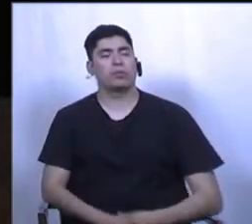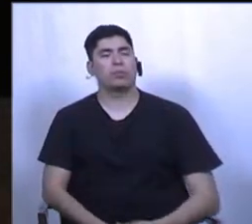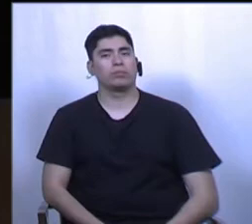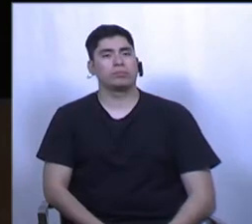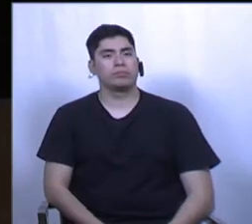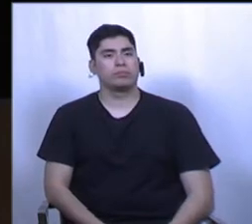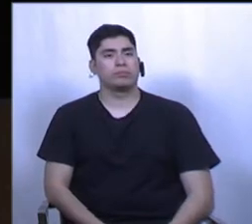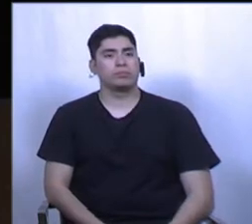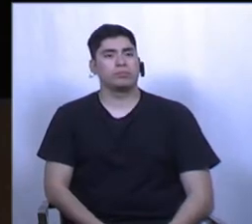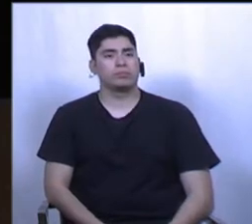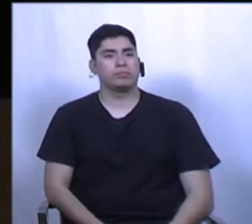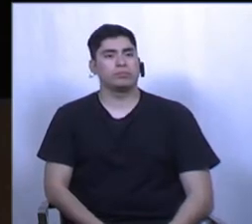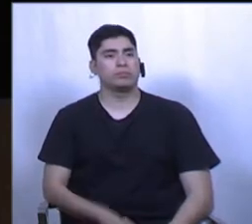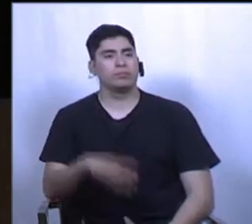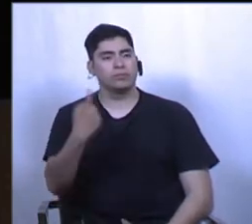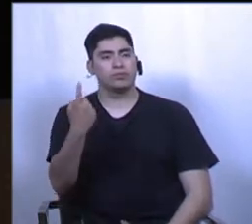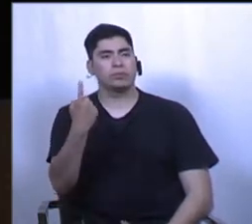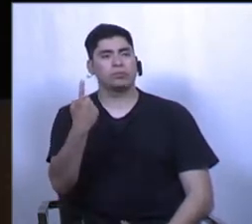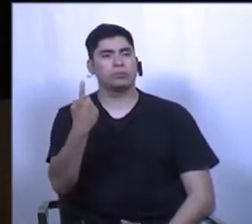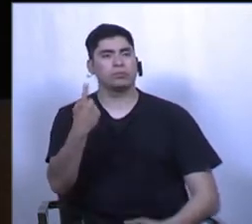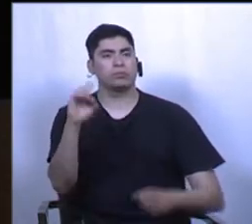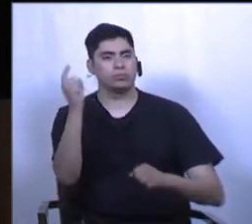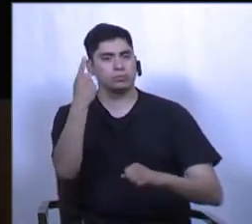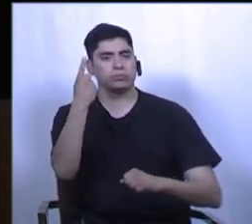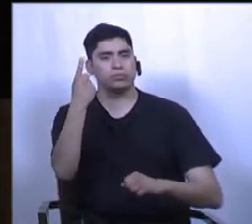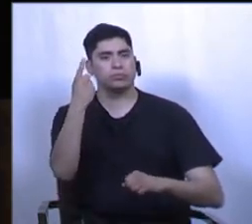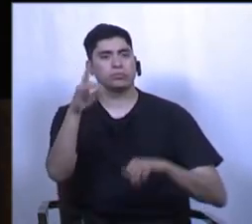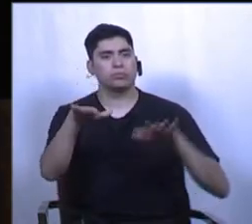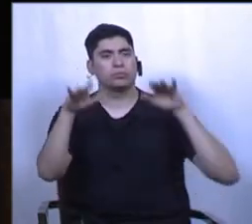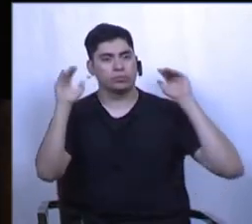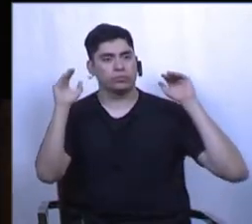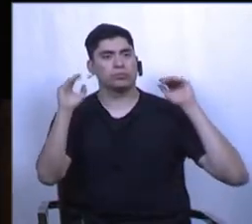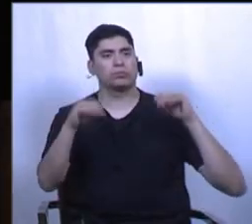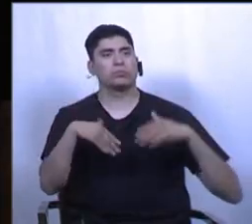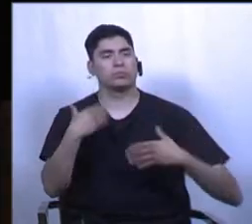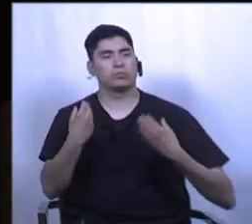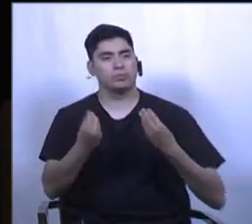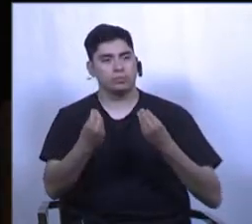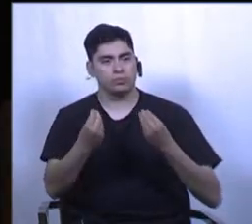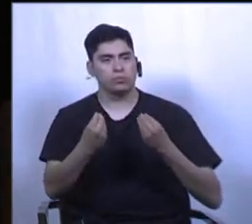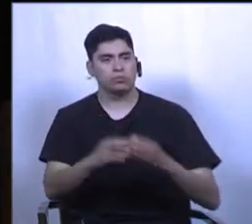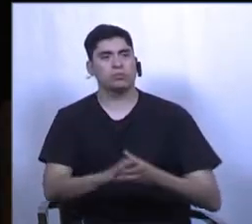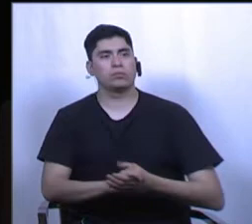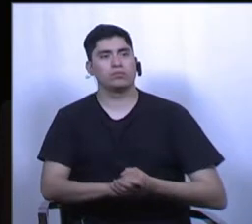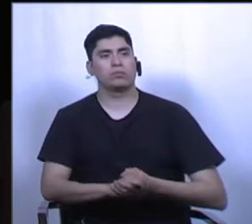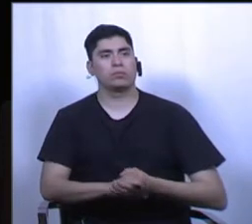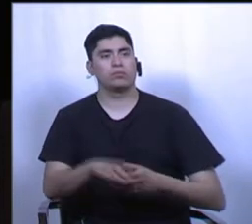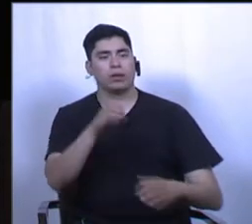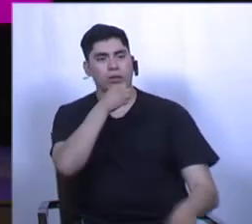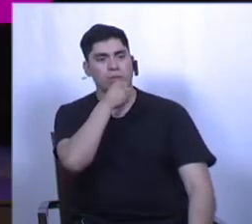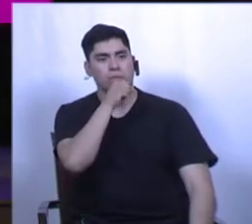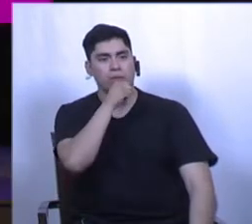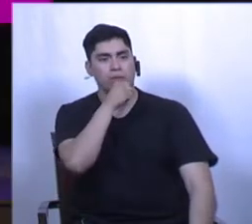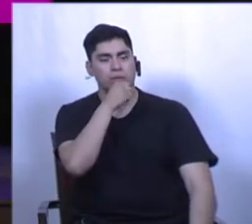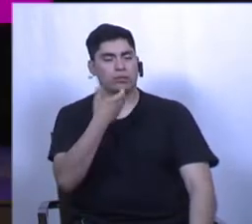humanidad, y uno de los principales eventos que está ocurriendo es que estamos envejeciendo.